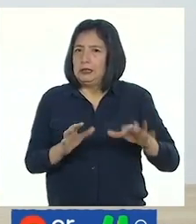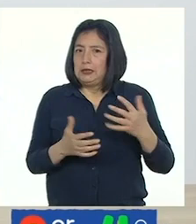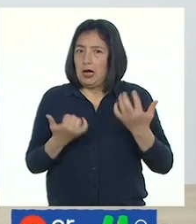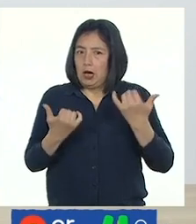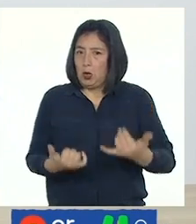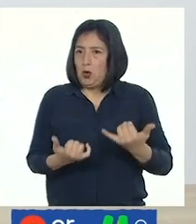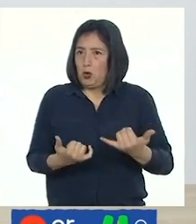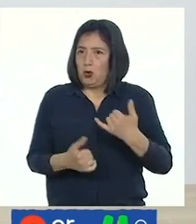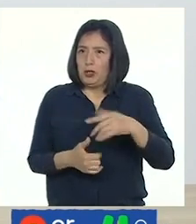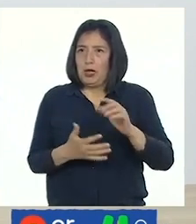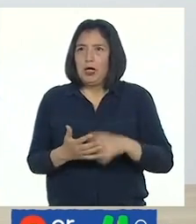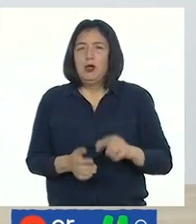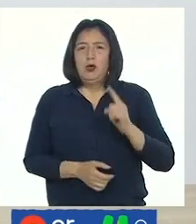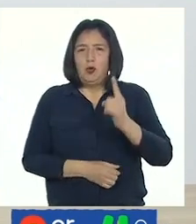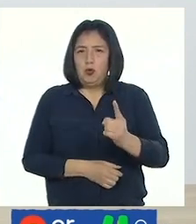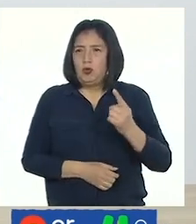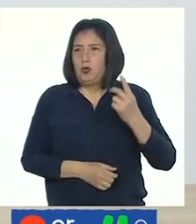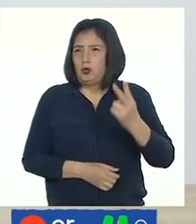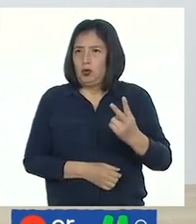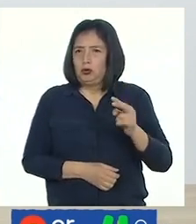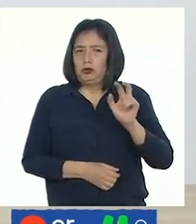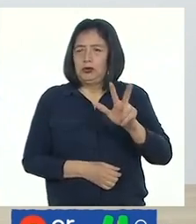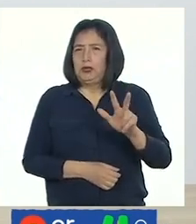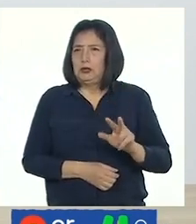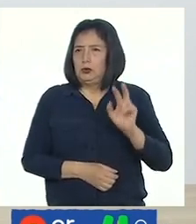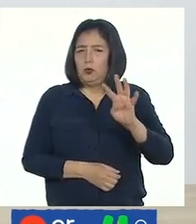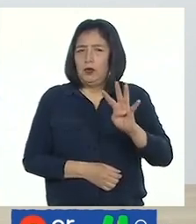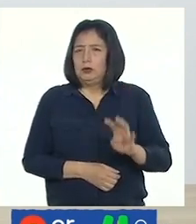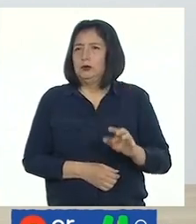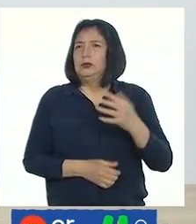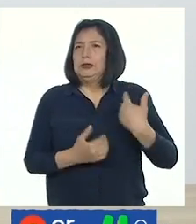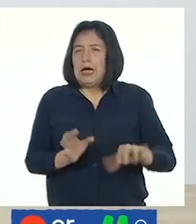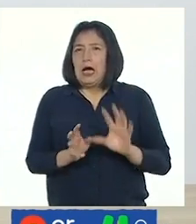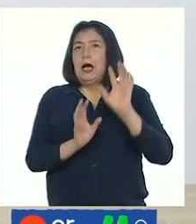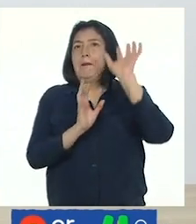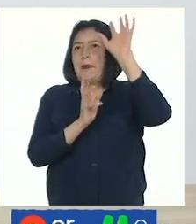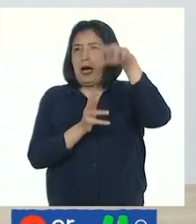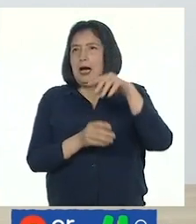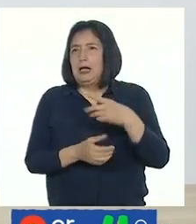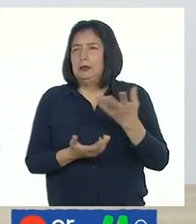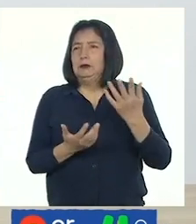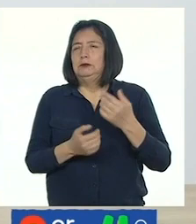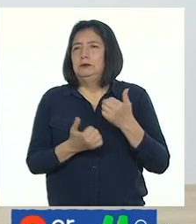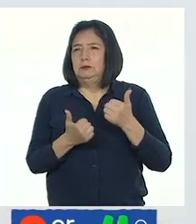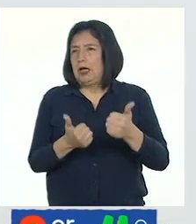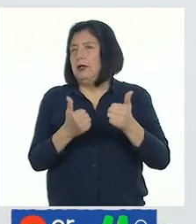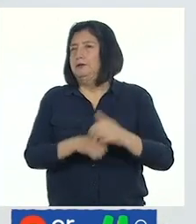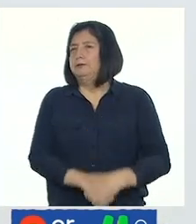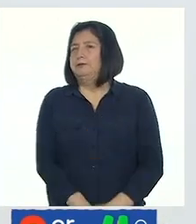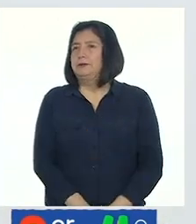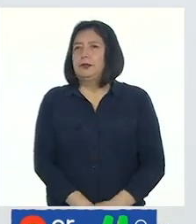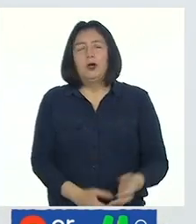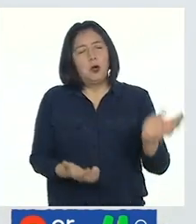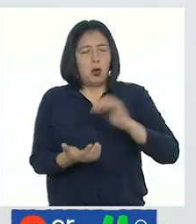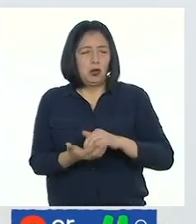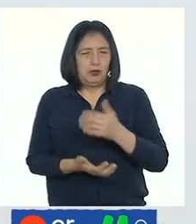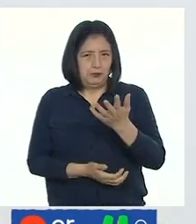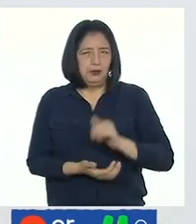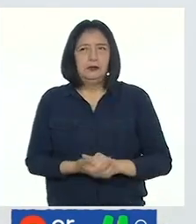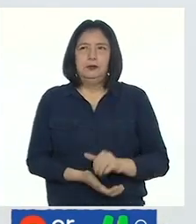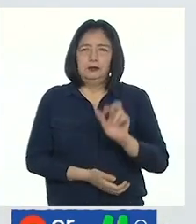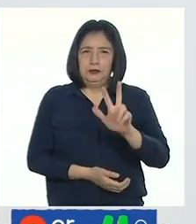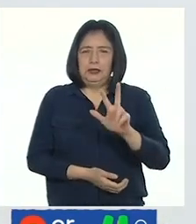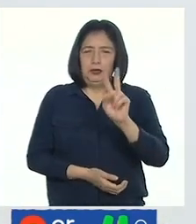el truco. 1, 2, 3, 4. Encesto. Hey. Una vez más.